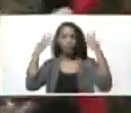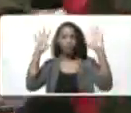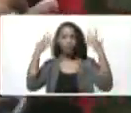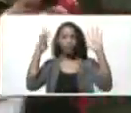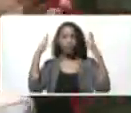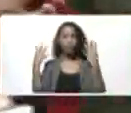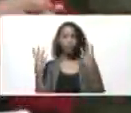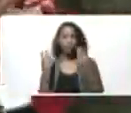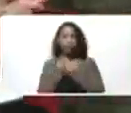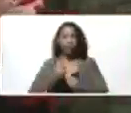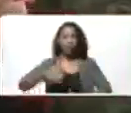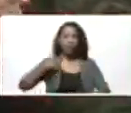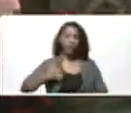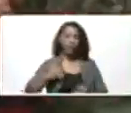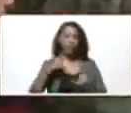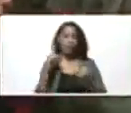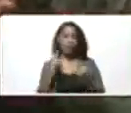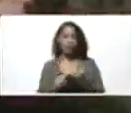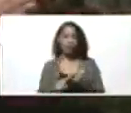Compañeras de Argentina,